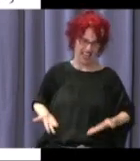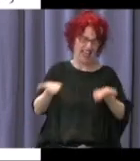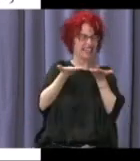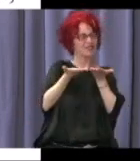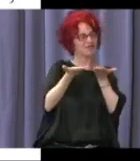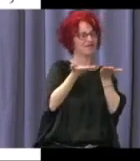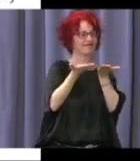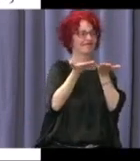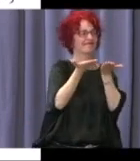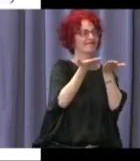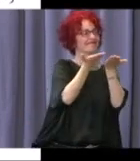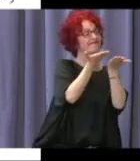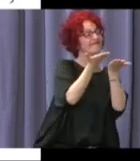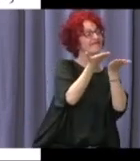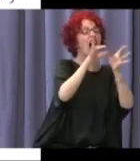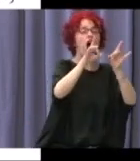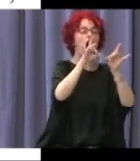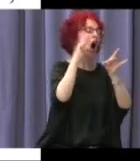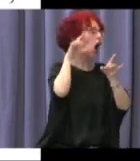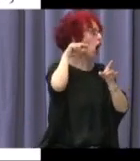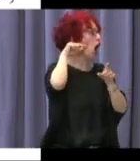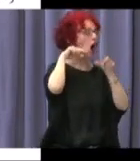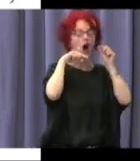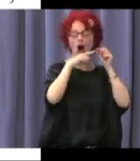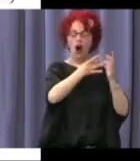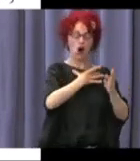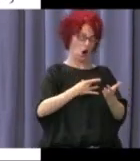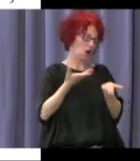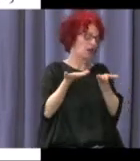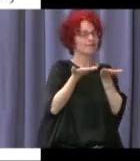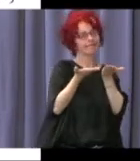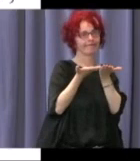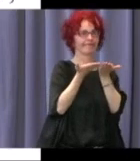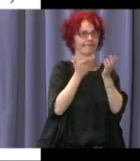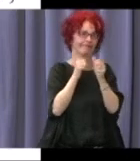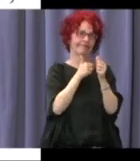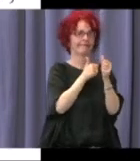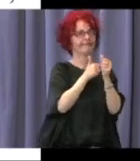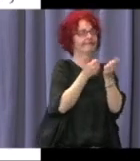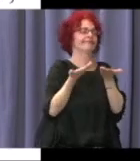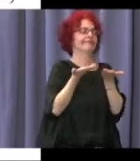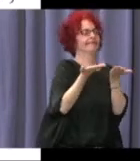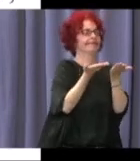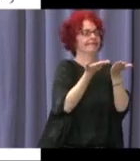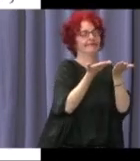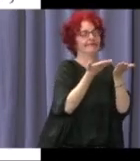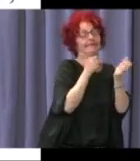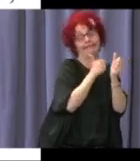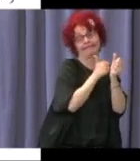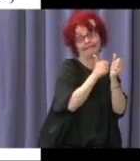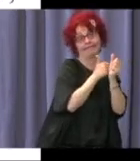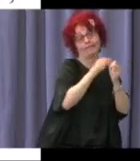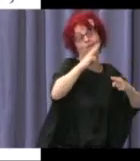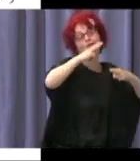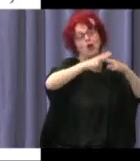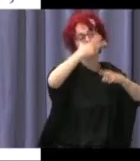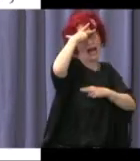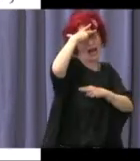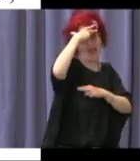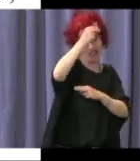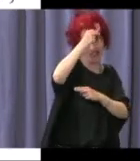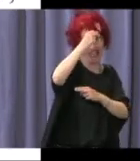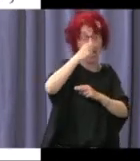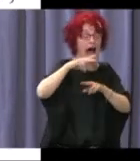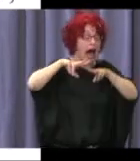la que le llevaba las joyas se llamaba azafate. Entonces era la que le servía las joyas y la arreglaba. Nombramos azafata. Al principio solo